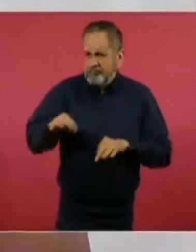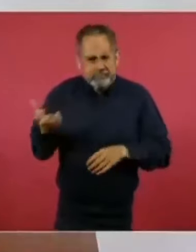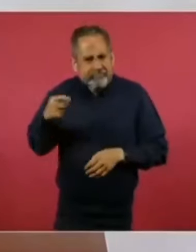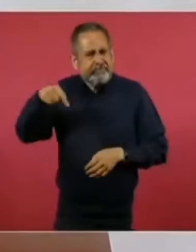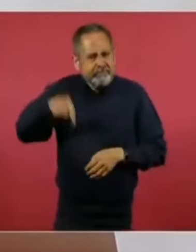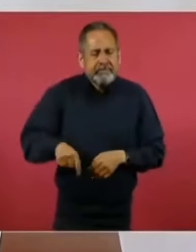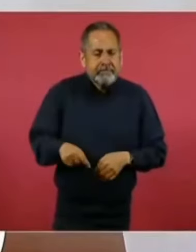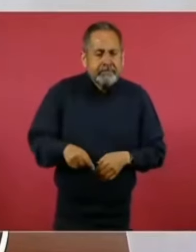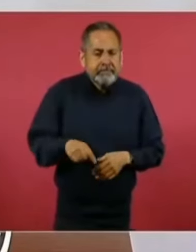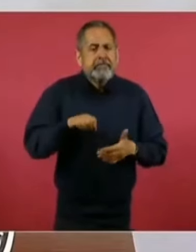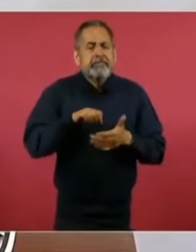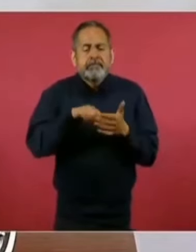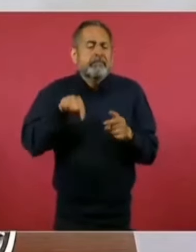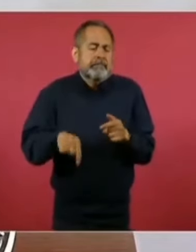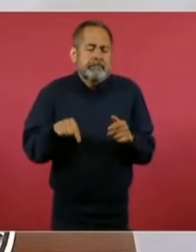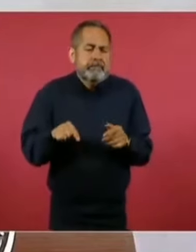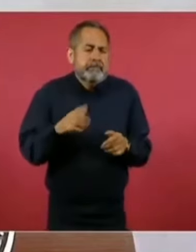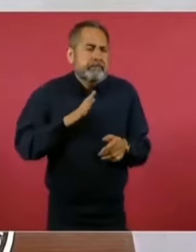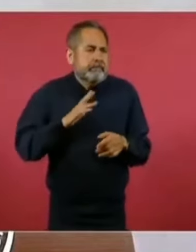que nos favorece,